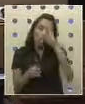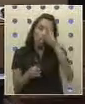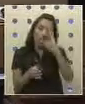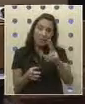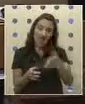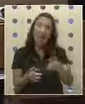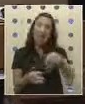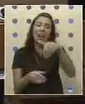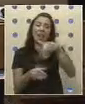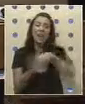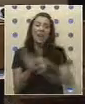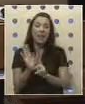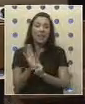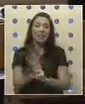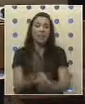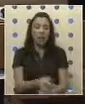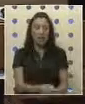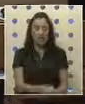resultado de esa primaria.